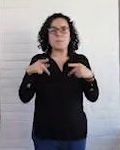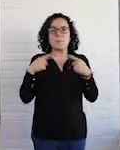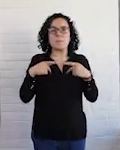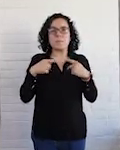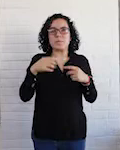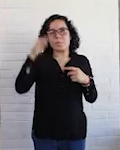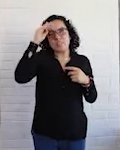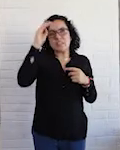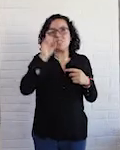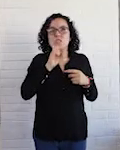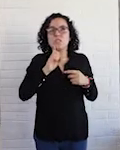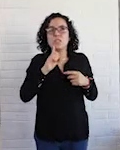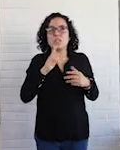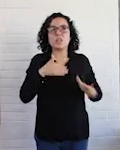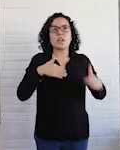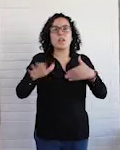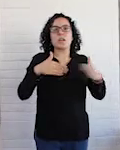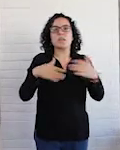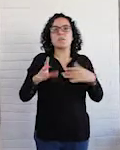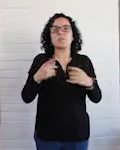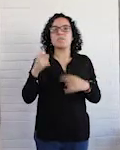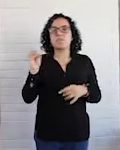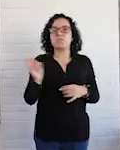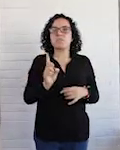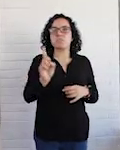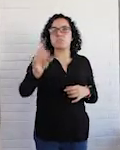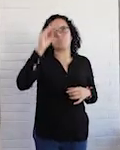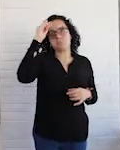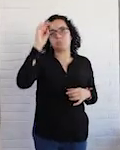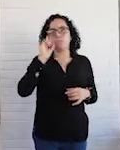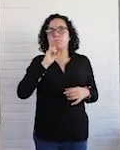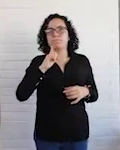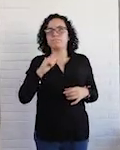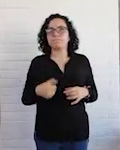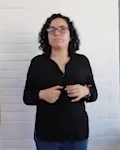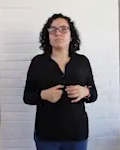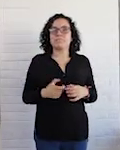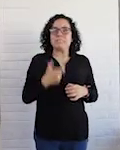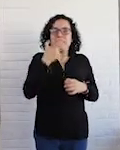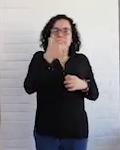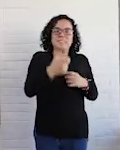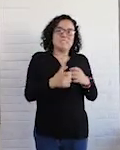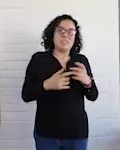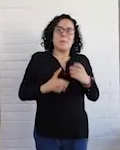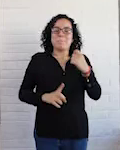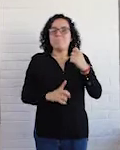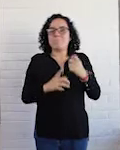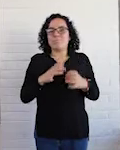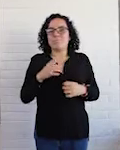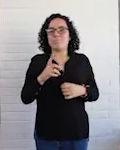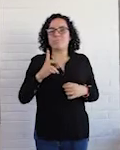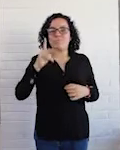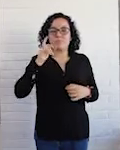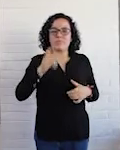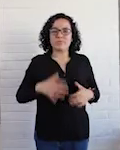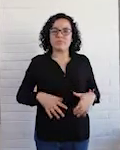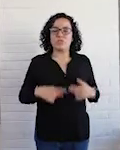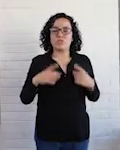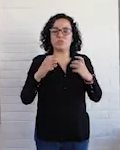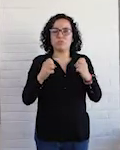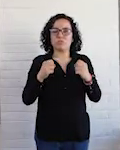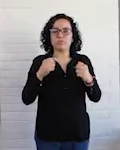ven ahorita, bájense a verlas caminar por allá abajo, luchando, estirando el gasto. Esas